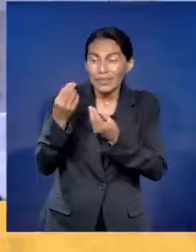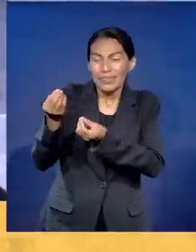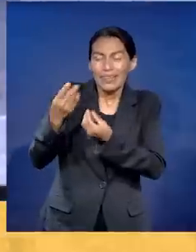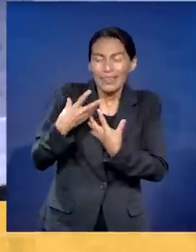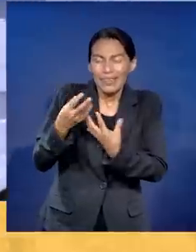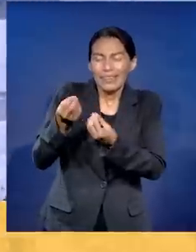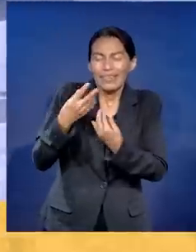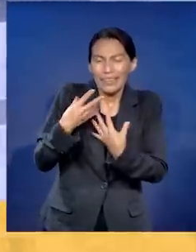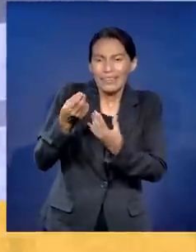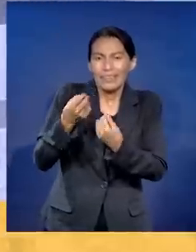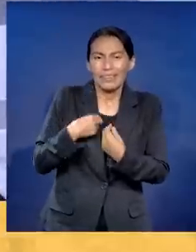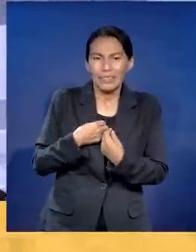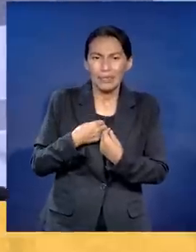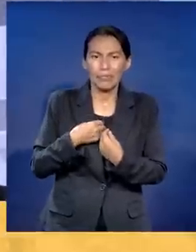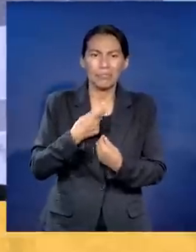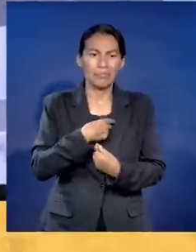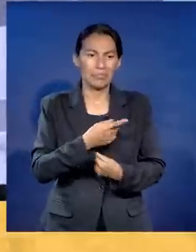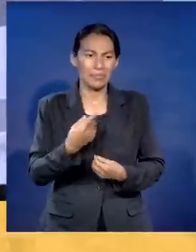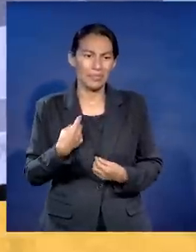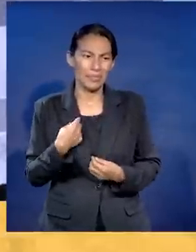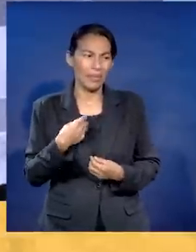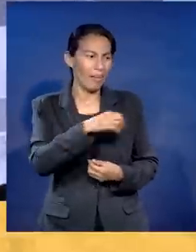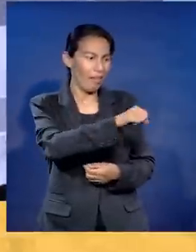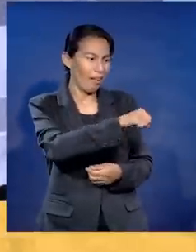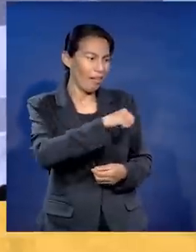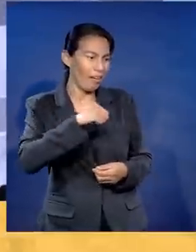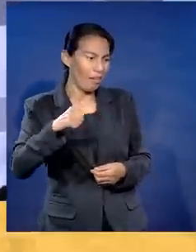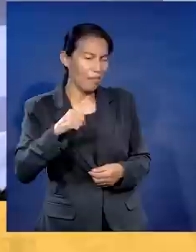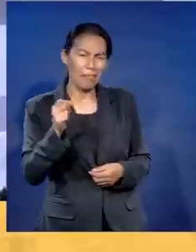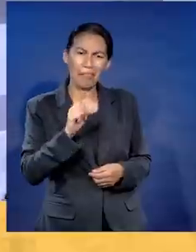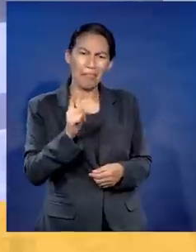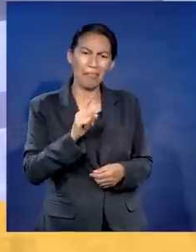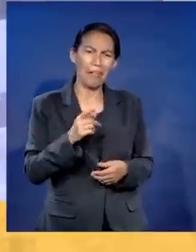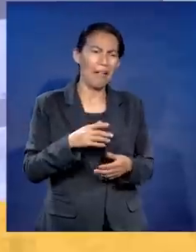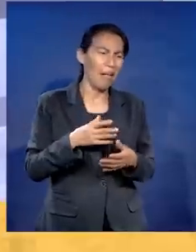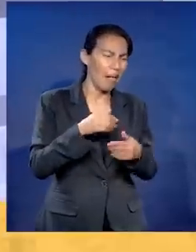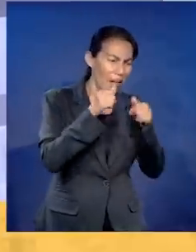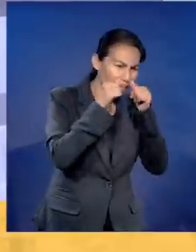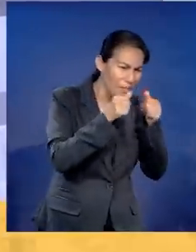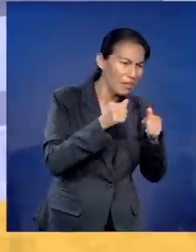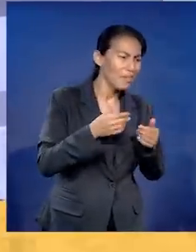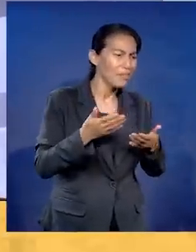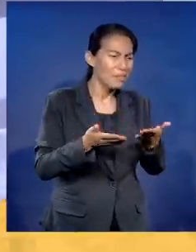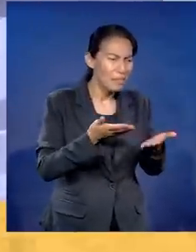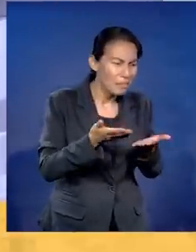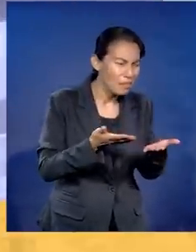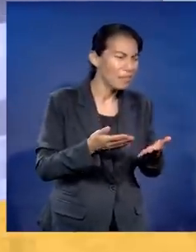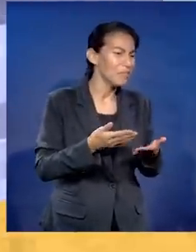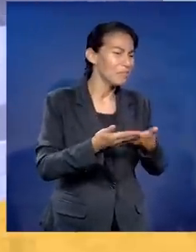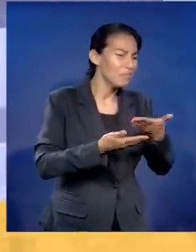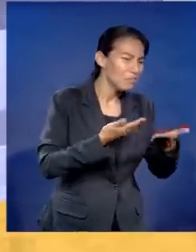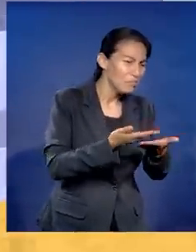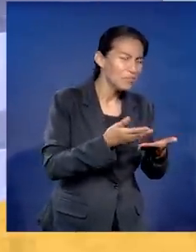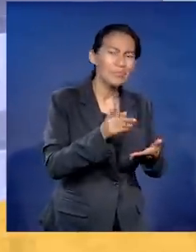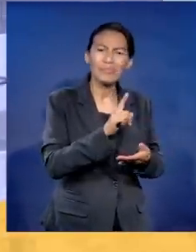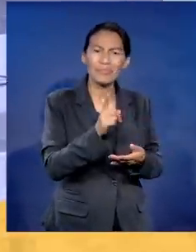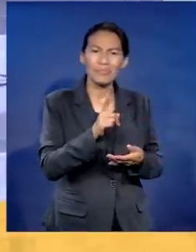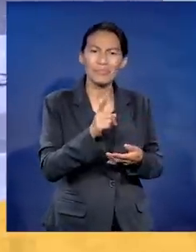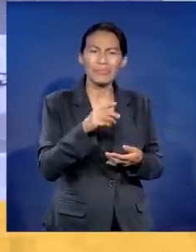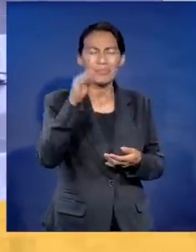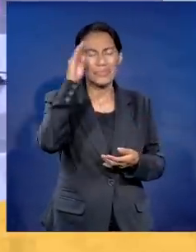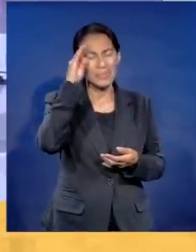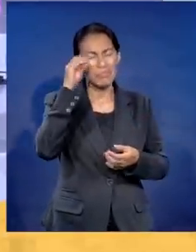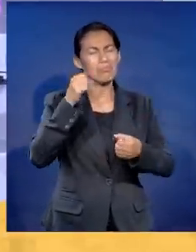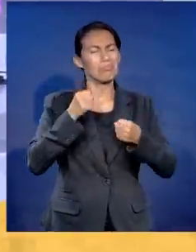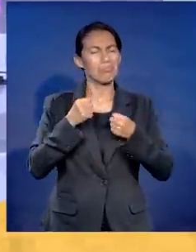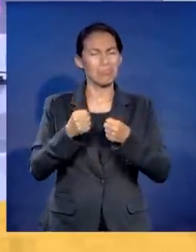Y lo irónico es que es justo cuando lo dejamos de hacer. No le abrimos la puerta, no le damos detalles, no compramos nada, no